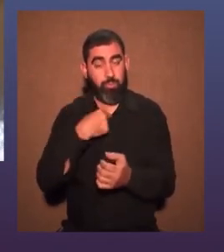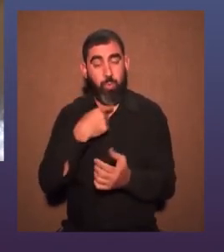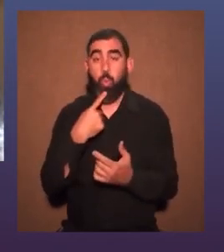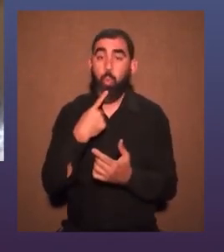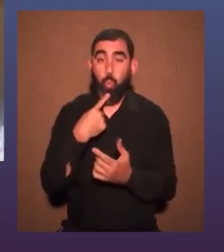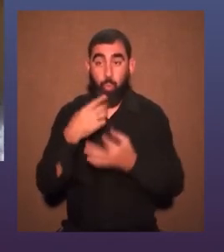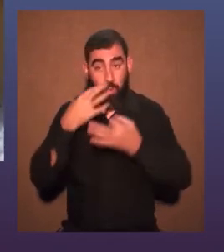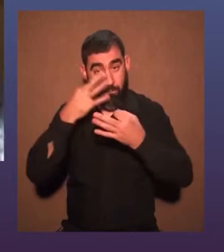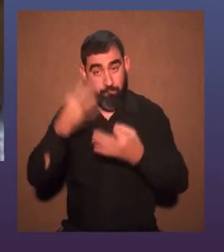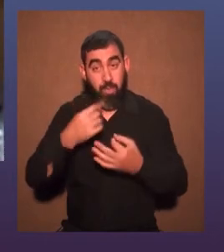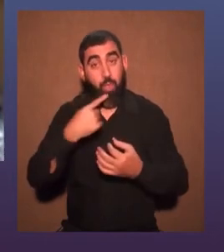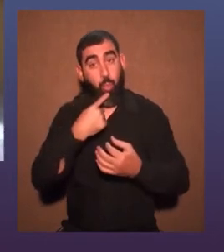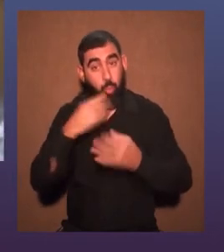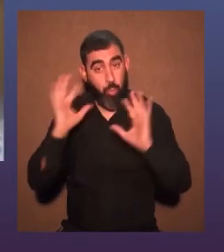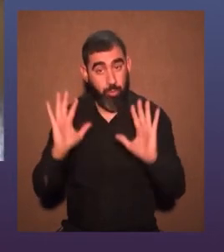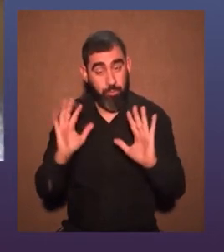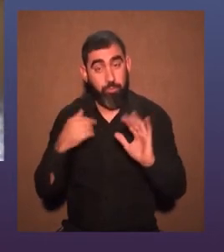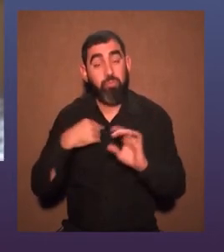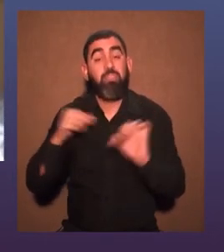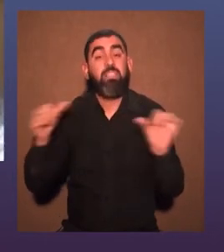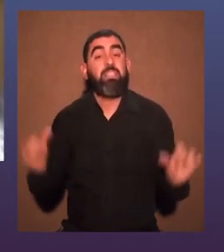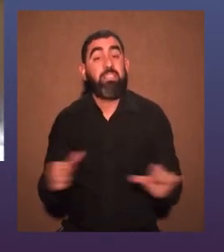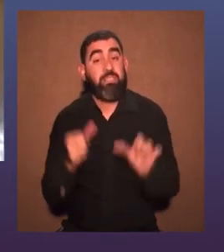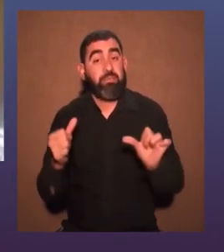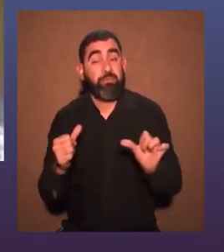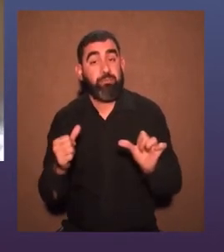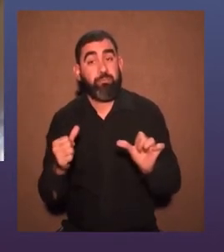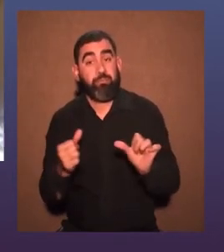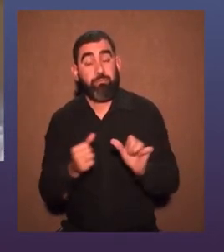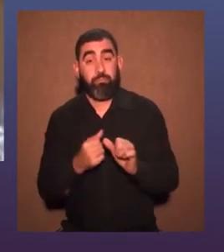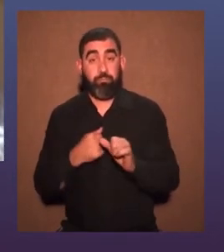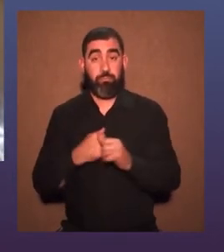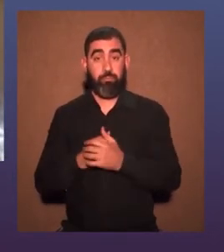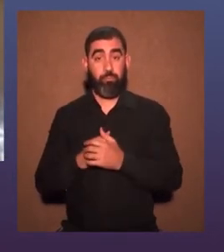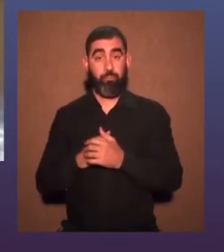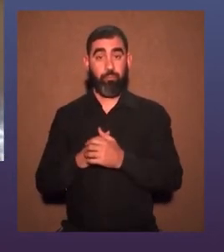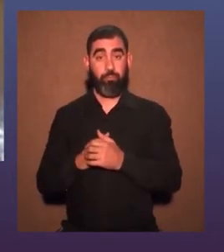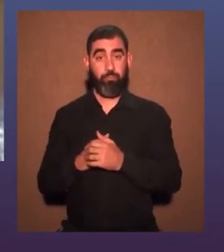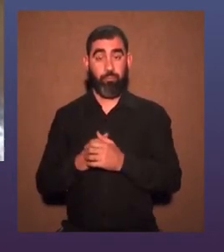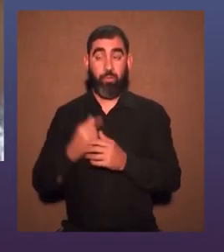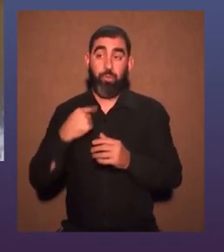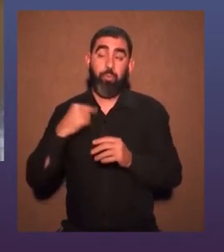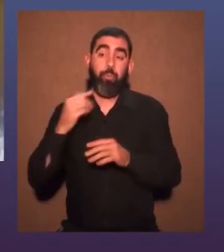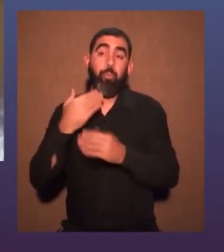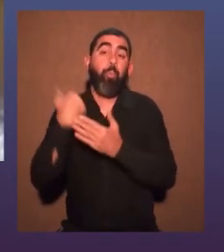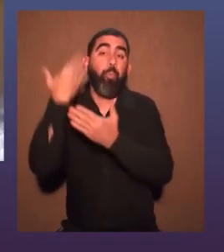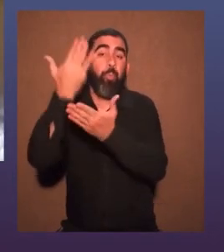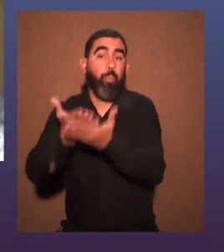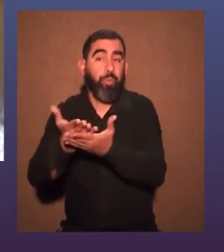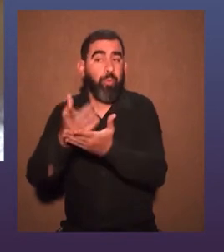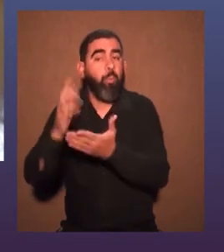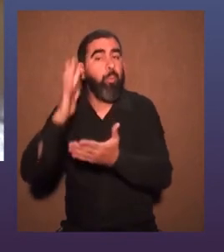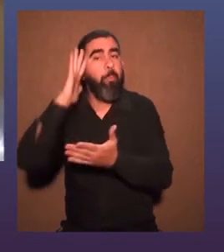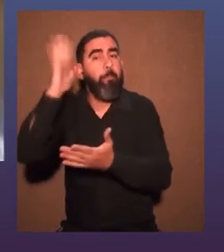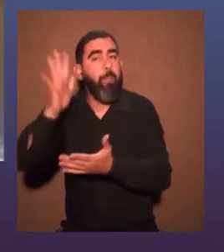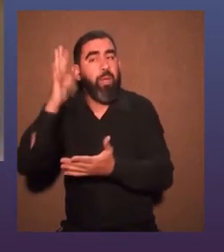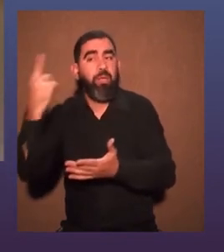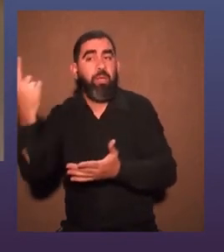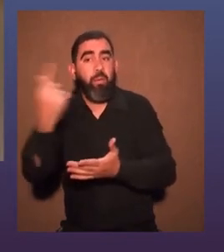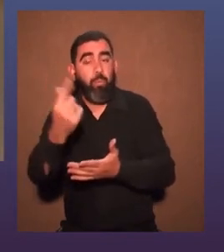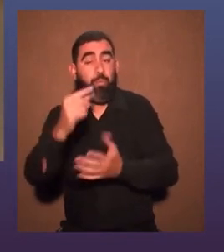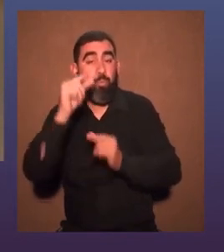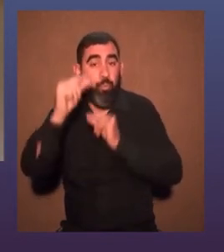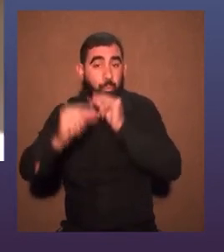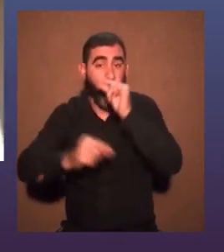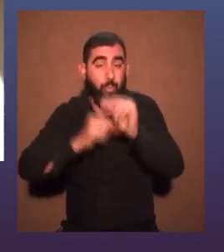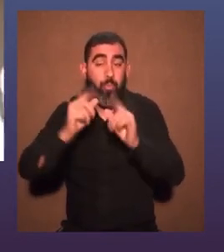tenía dudas reales. Entonces lo que hice fue, miren, esto es como una propuesta, a ver cómo se lo imaginan ustedes. Y bueno, y